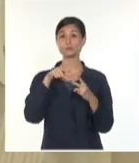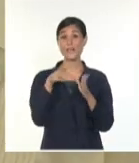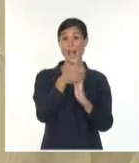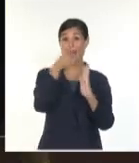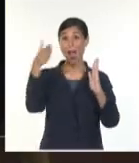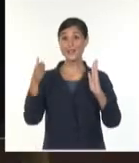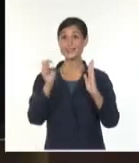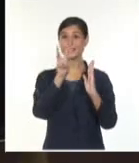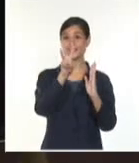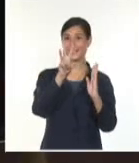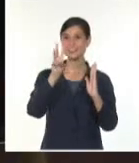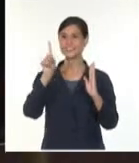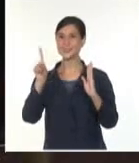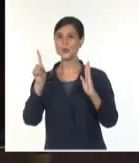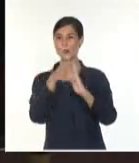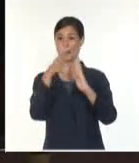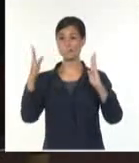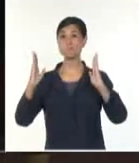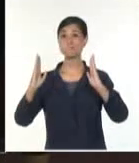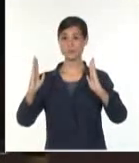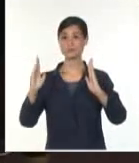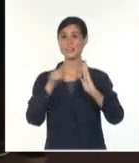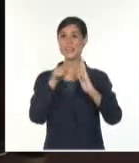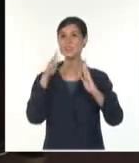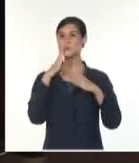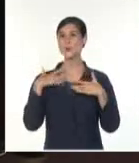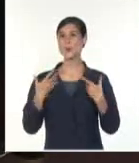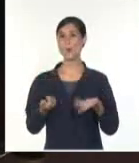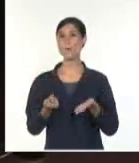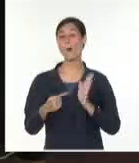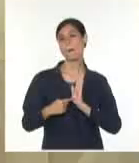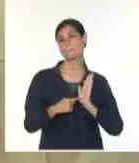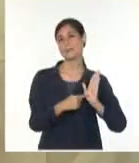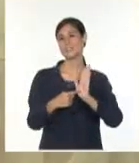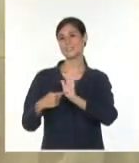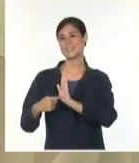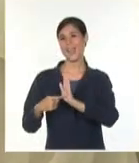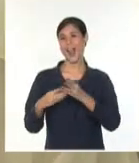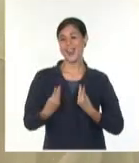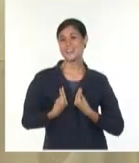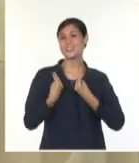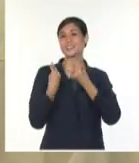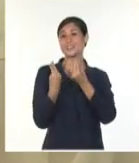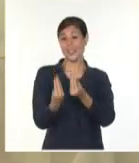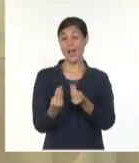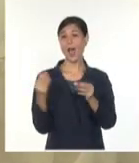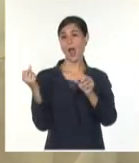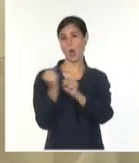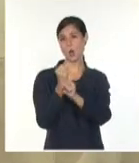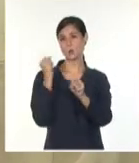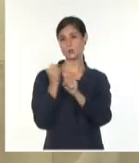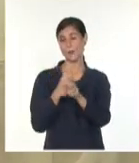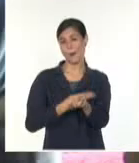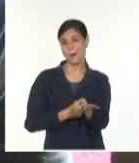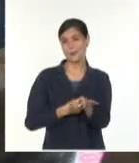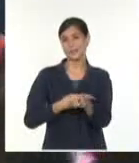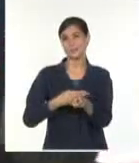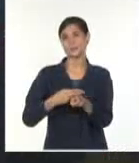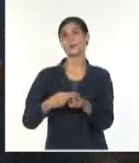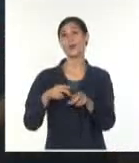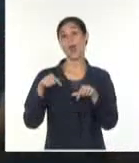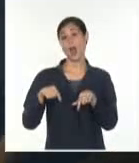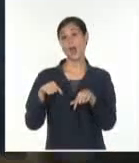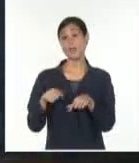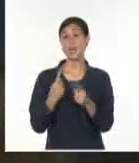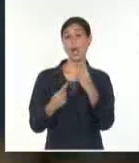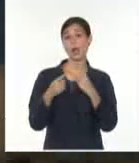cubanos tanto los que hoy se mantienen en activos como todos aquellos que ya físicamente no nos acompañan En